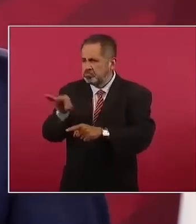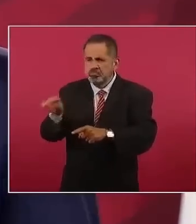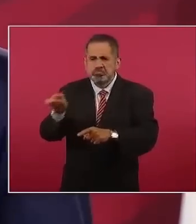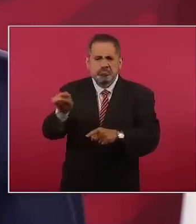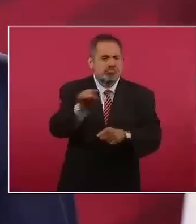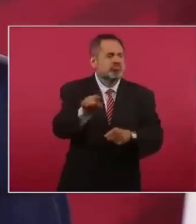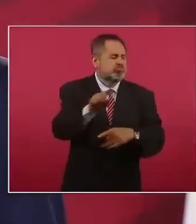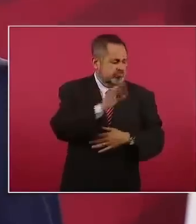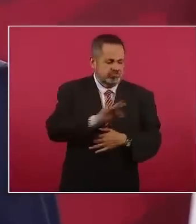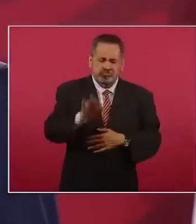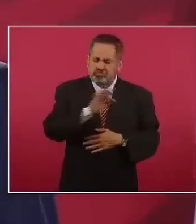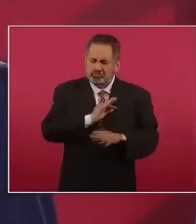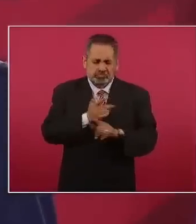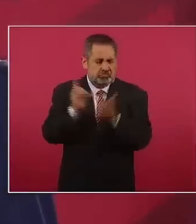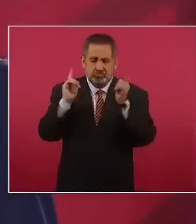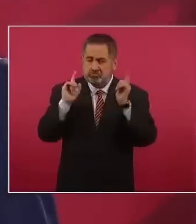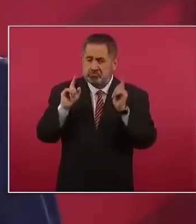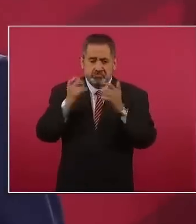Entonces,